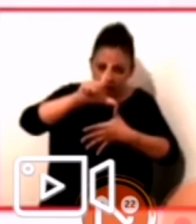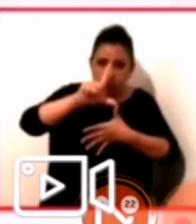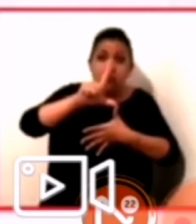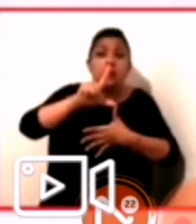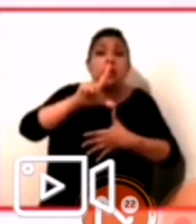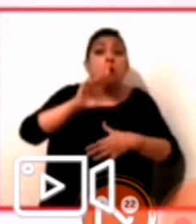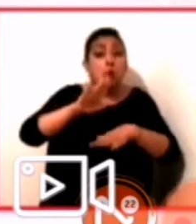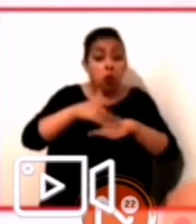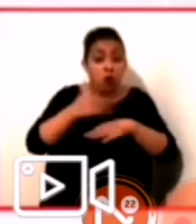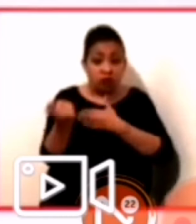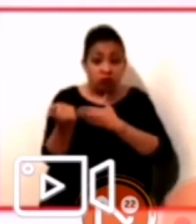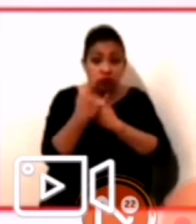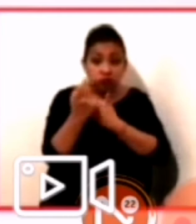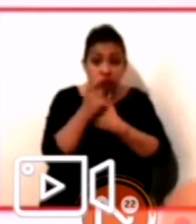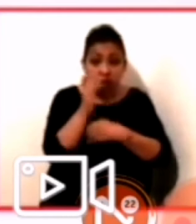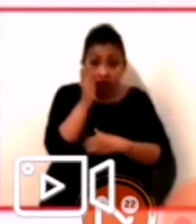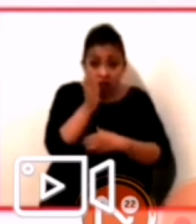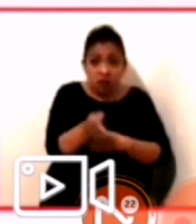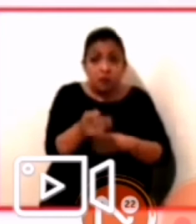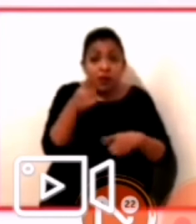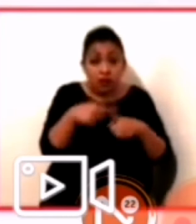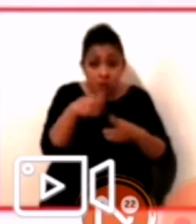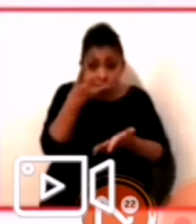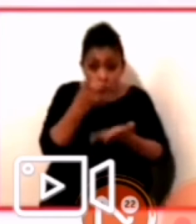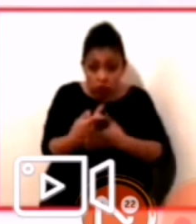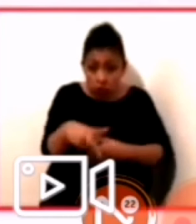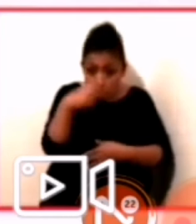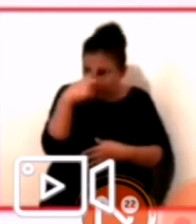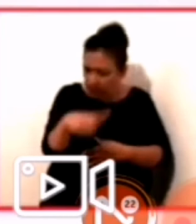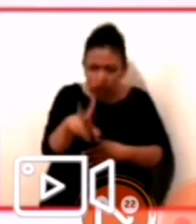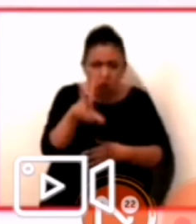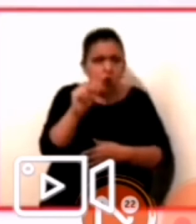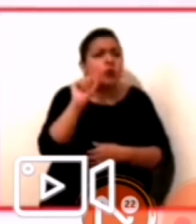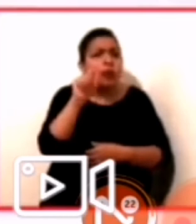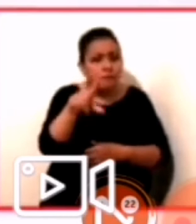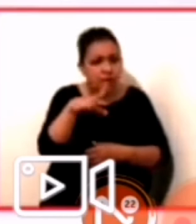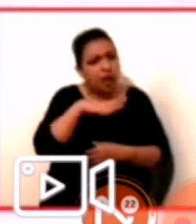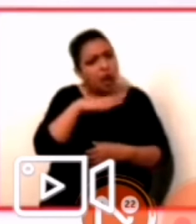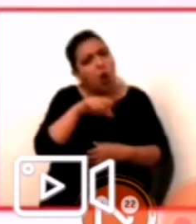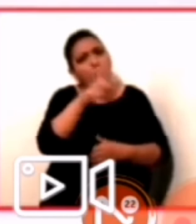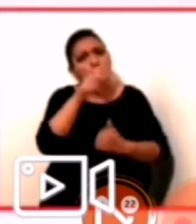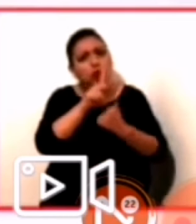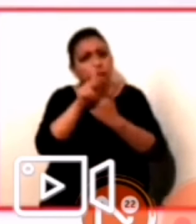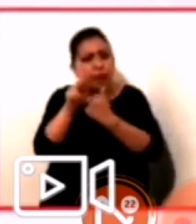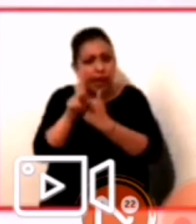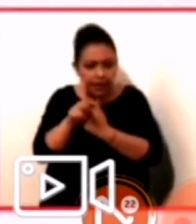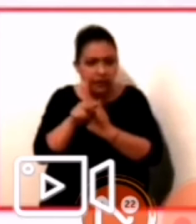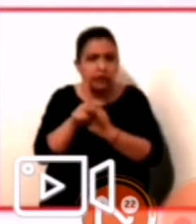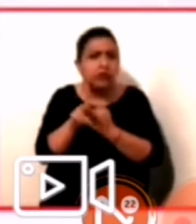los aceptados son no solamente mexicanos, sino también tenemos